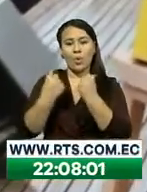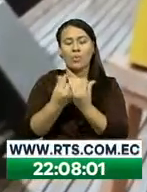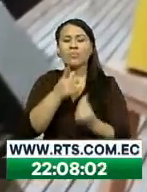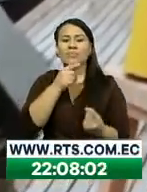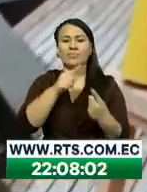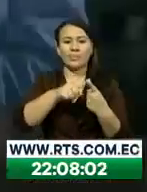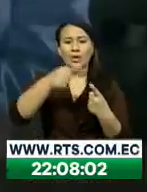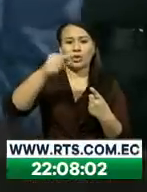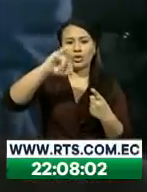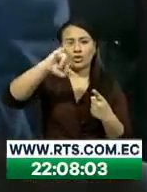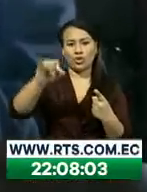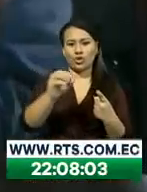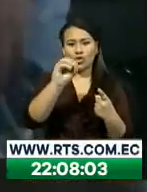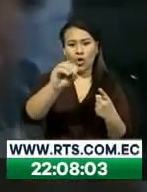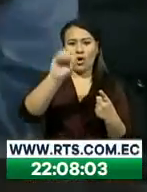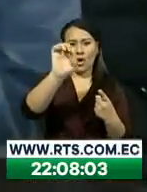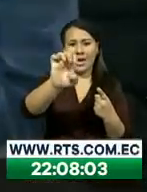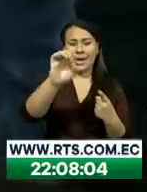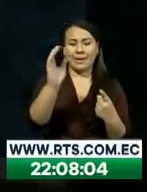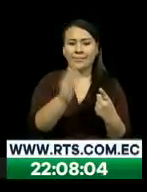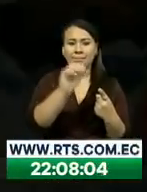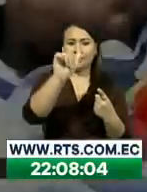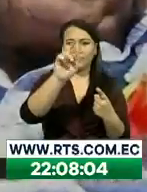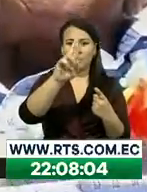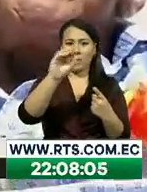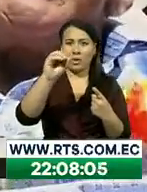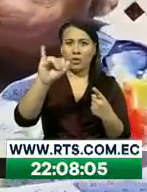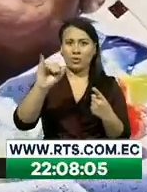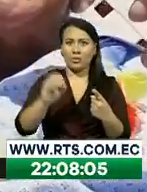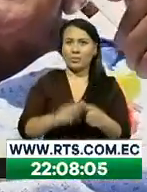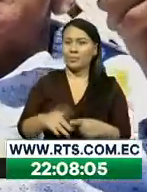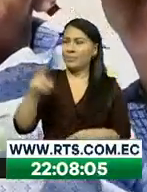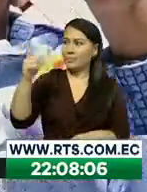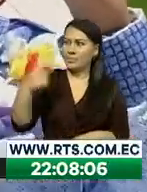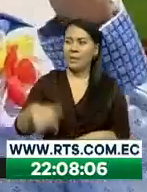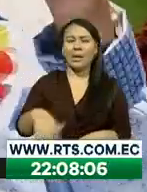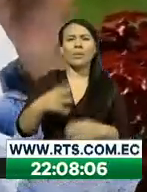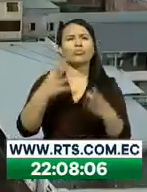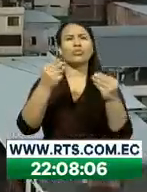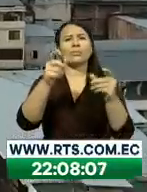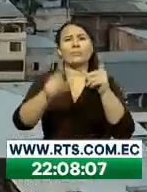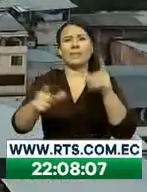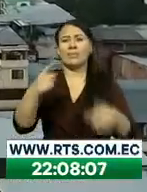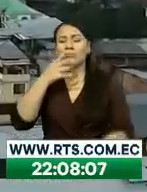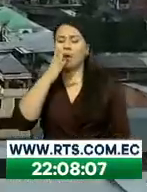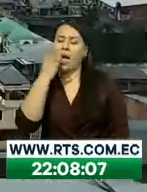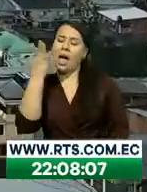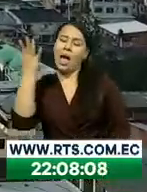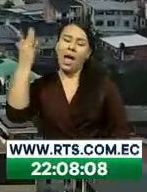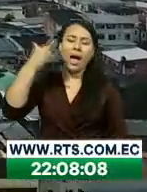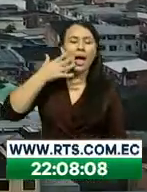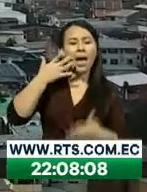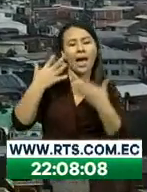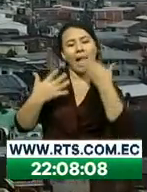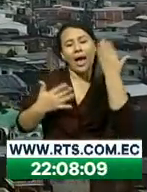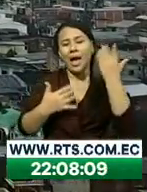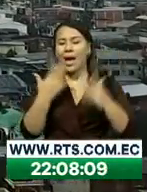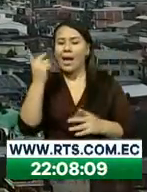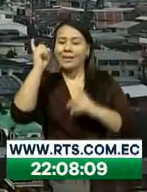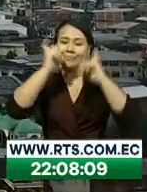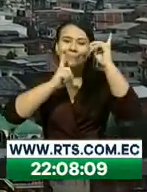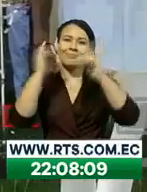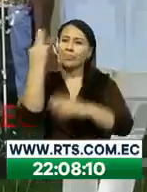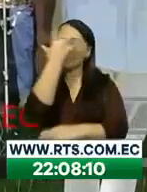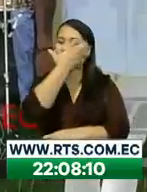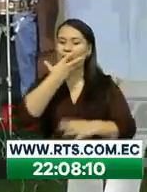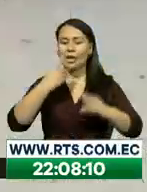Joe Arroyo y Gustavo Velázquez. Las choneras, con todo cariño. Con sus canciones, Don Medardo exaltó la belleza